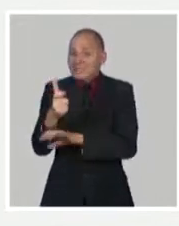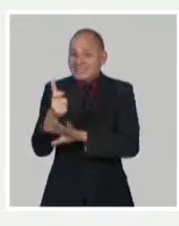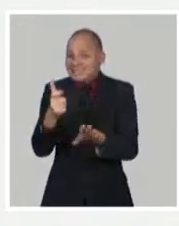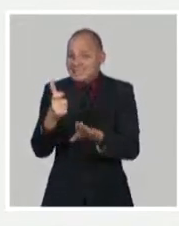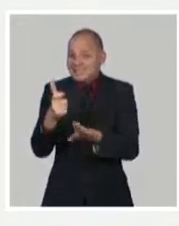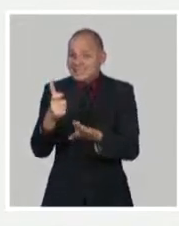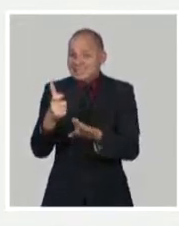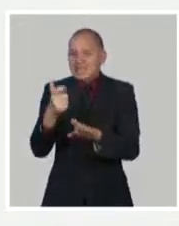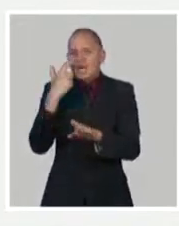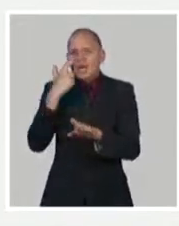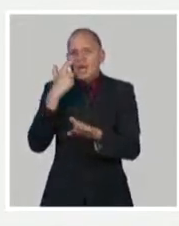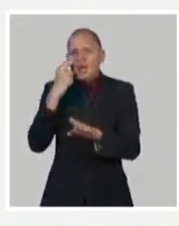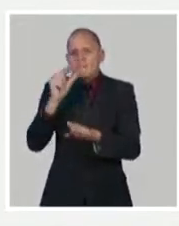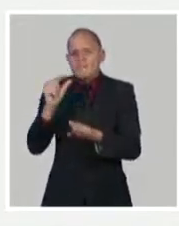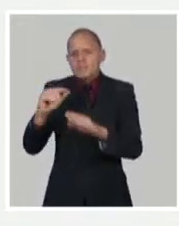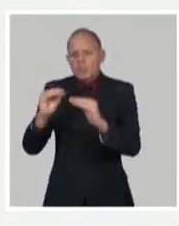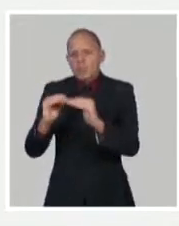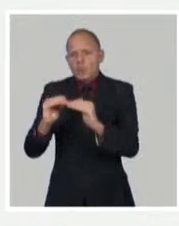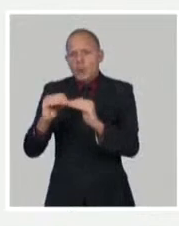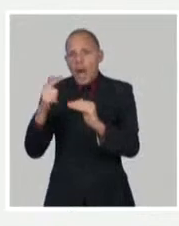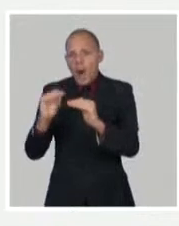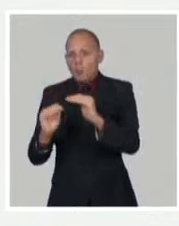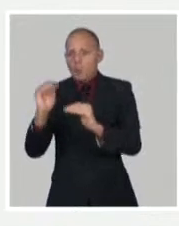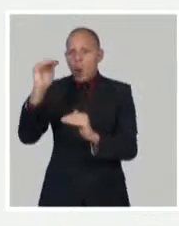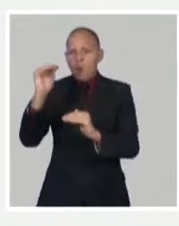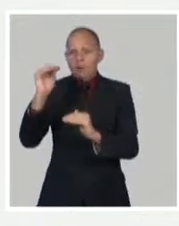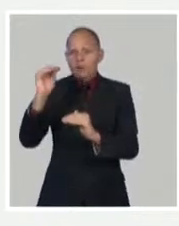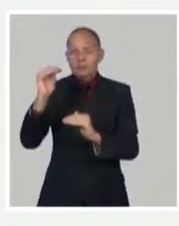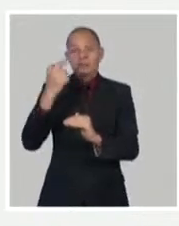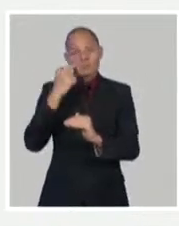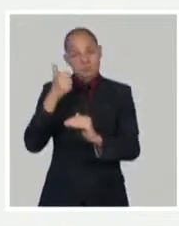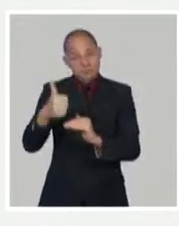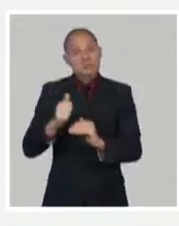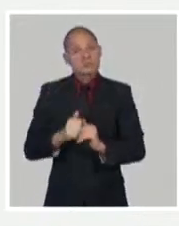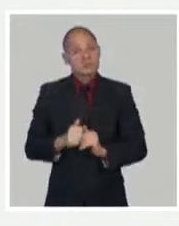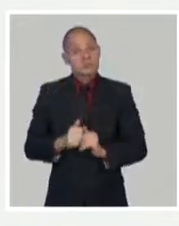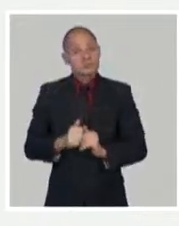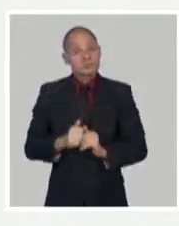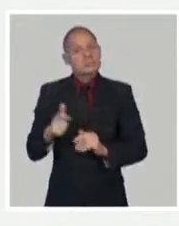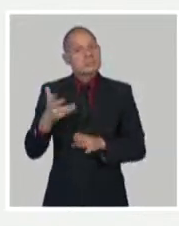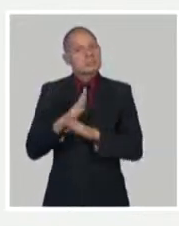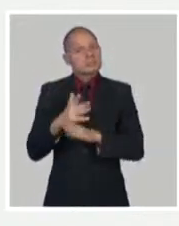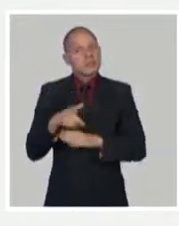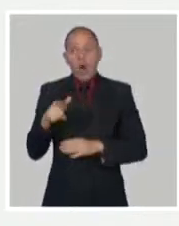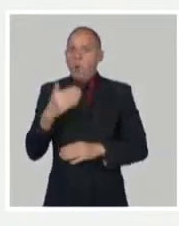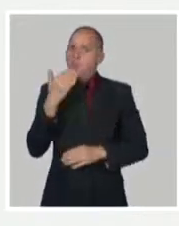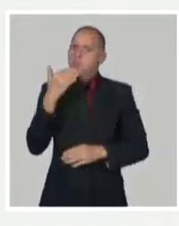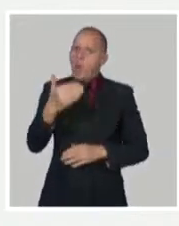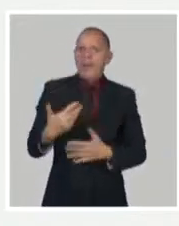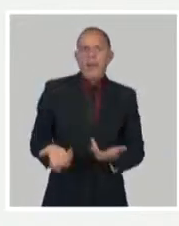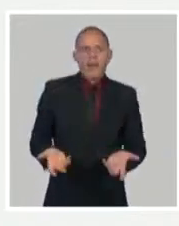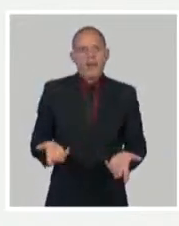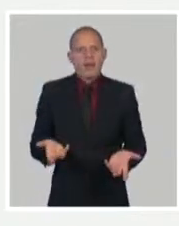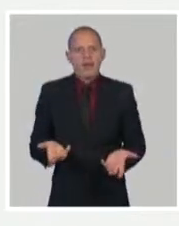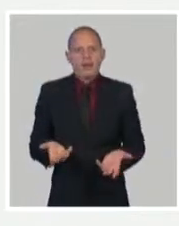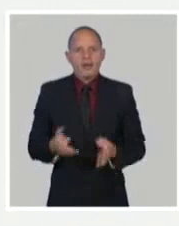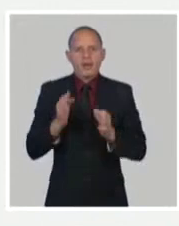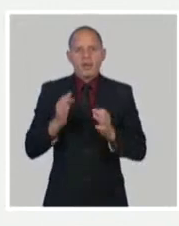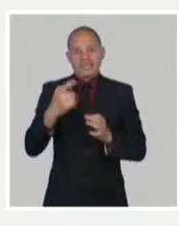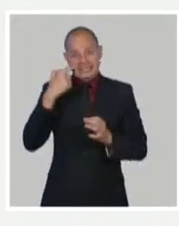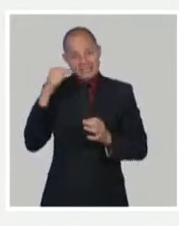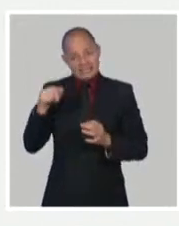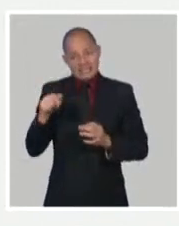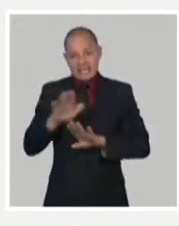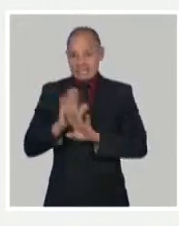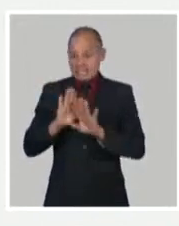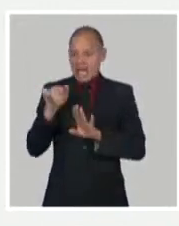personas que responden con título anticuerpo y eso realmente es un criterio de éxito. Si bien esos niveles de anticuerpos no son